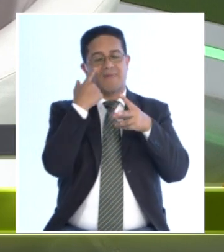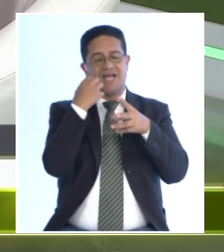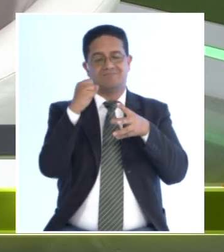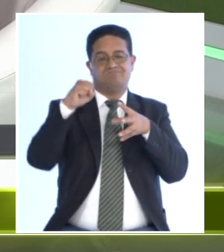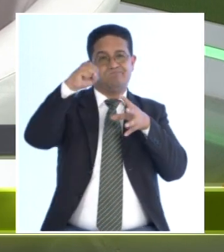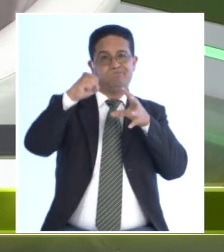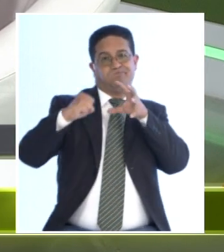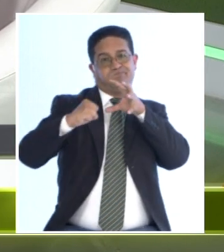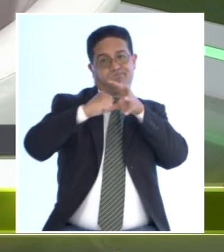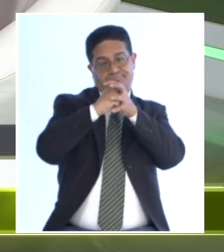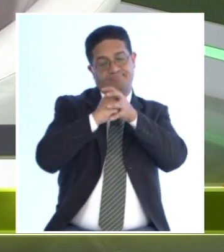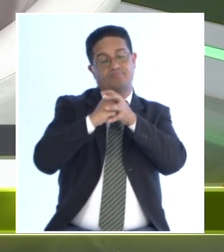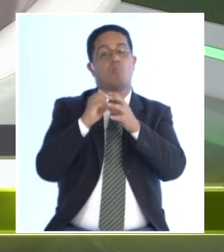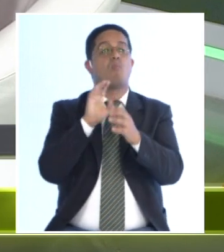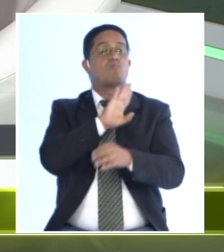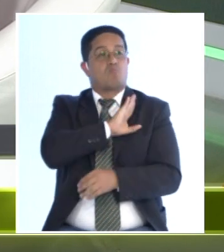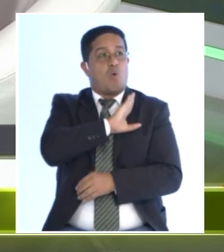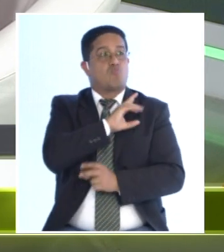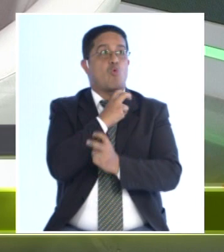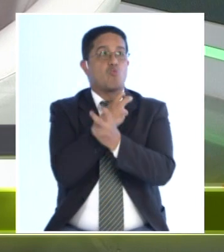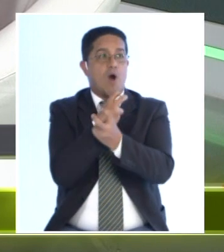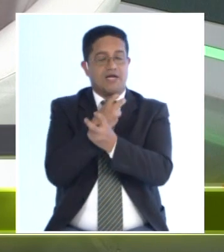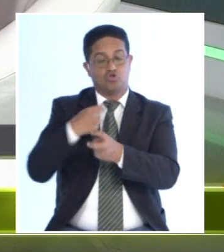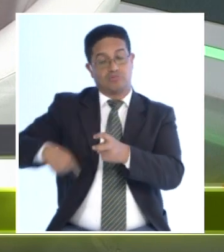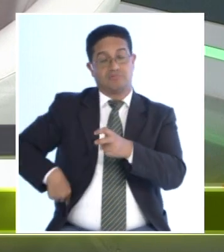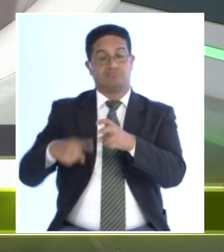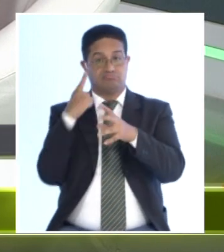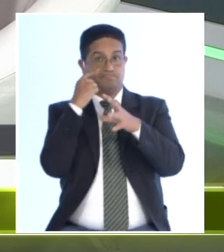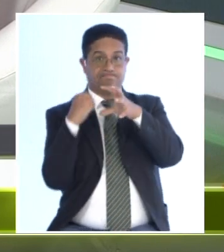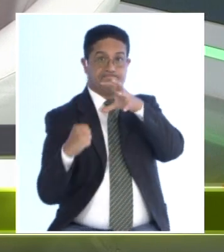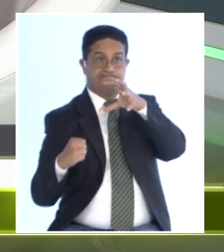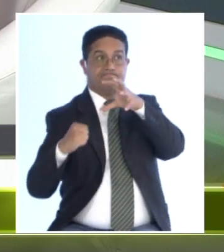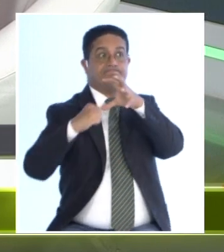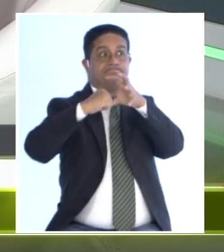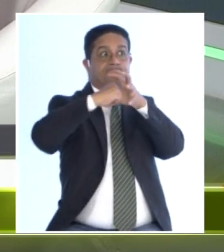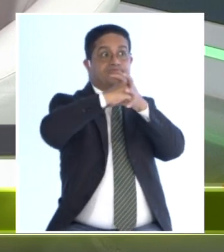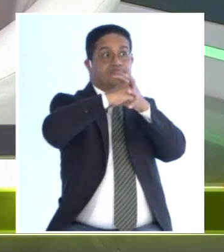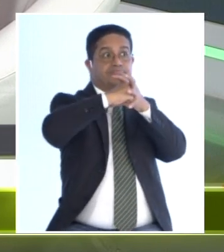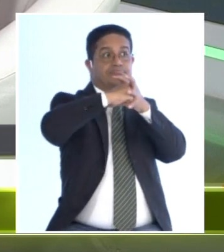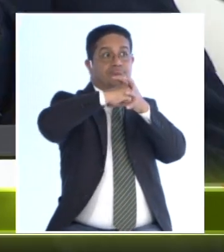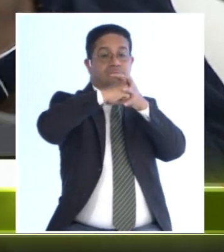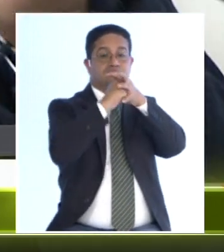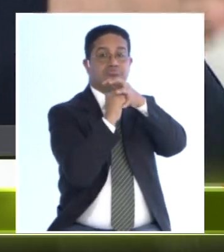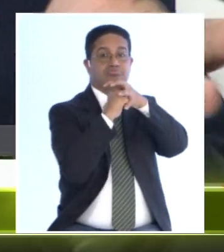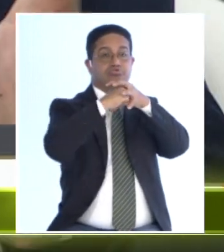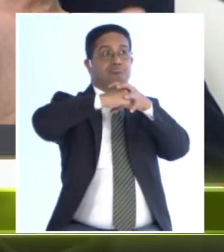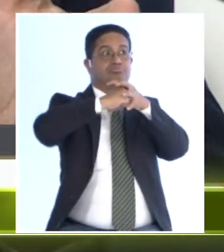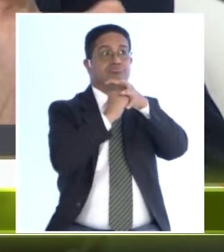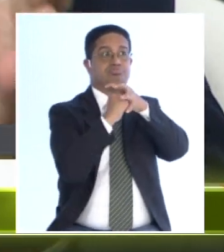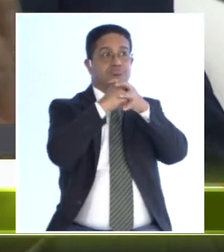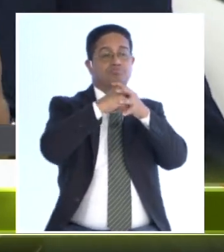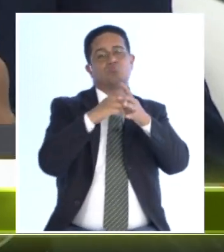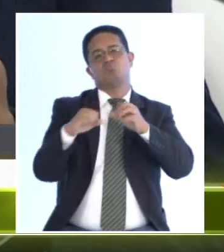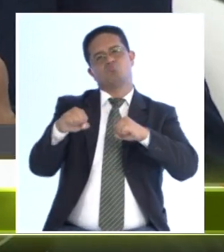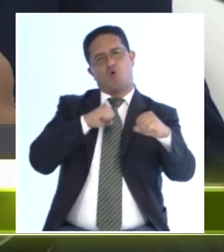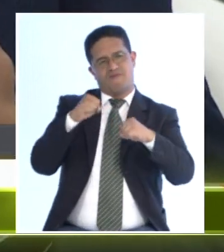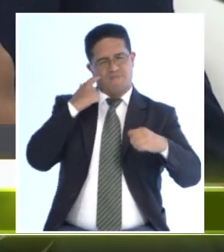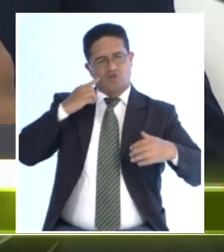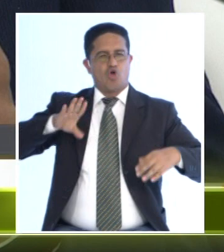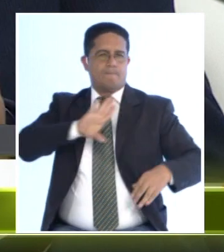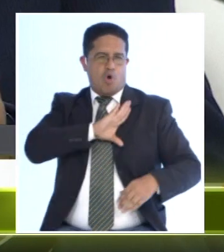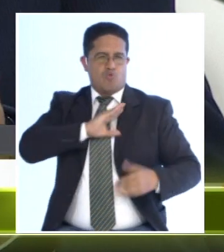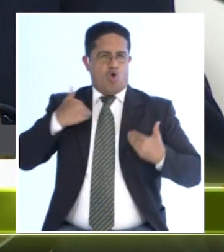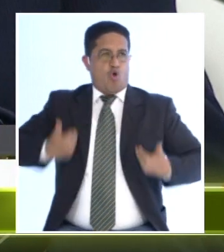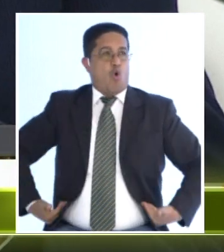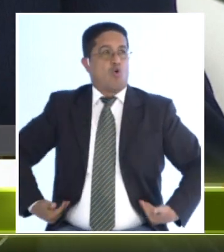que es la del fémur. Estas dos partes se van a unir y van a hacer que se formen los movimientos originales de la cadera, ¿ok?